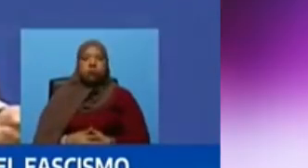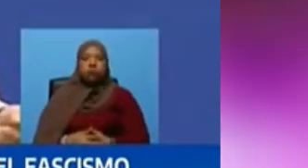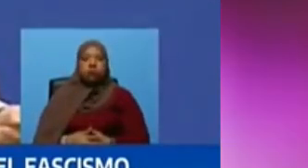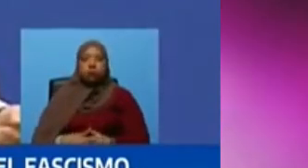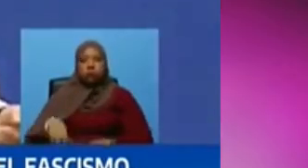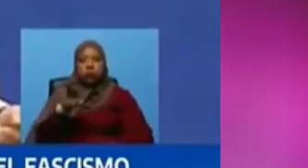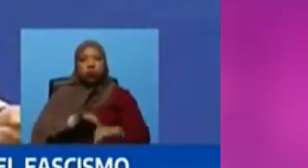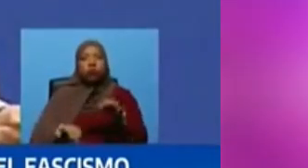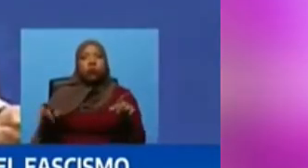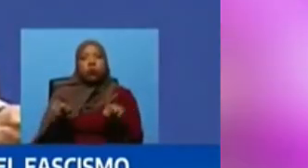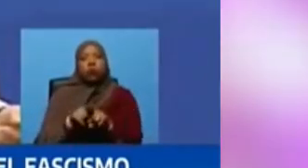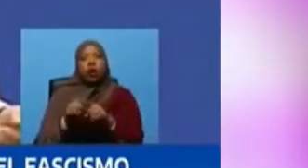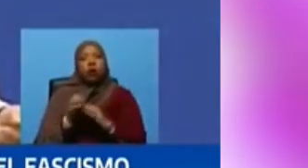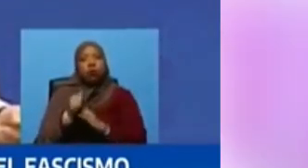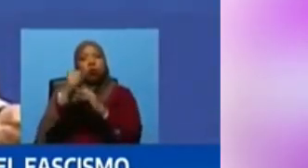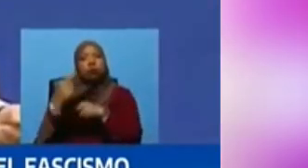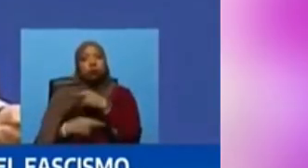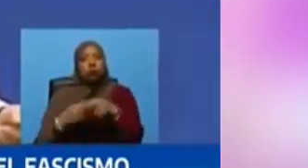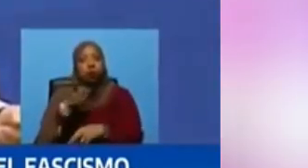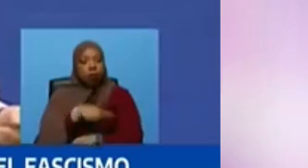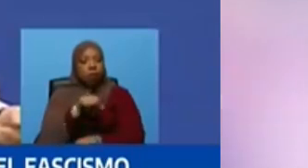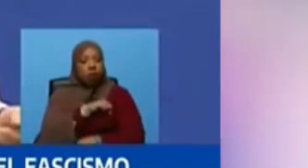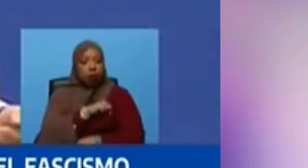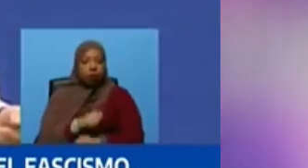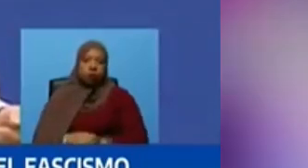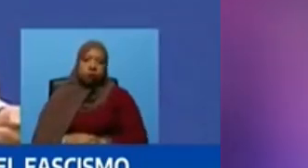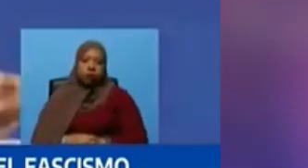frente a la heroica República Española,